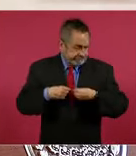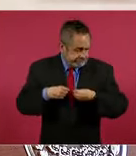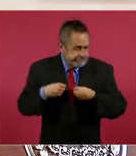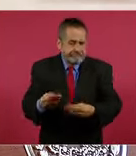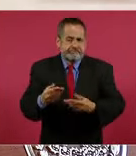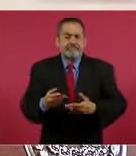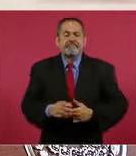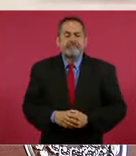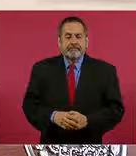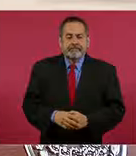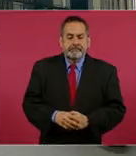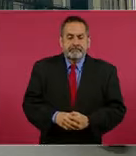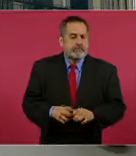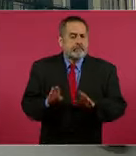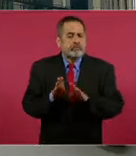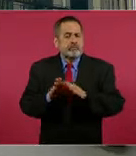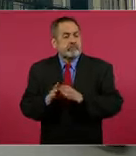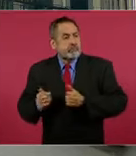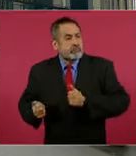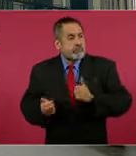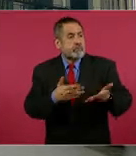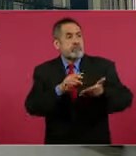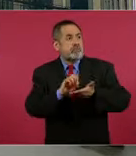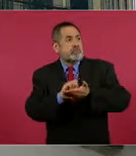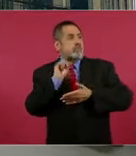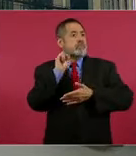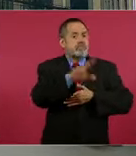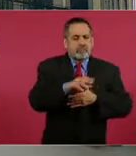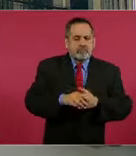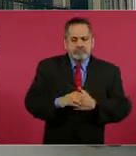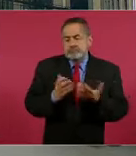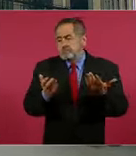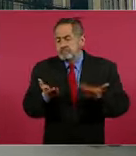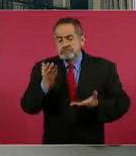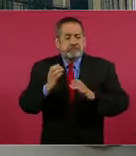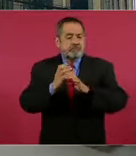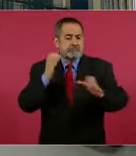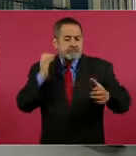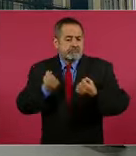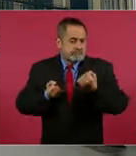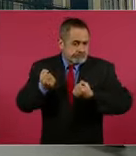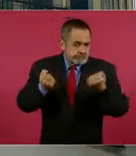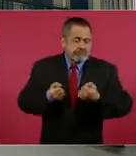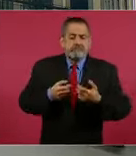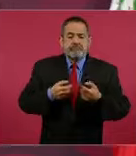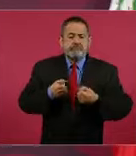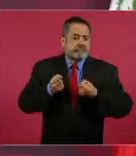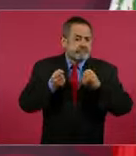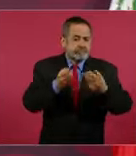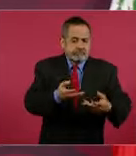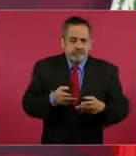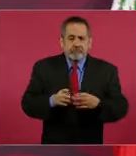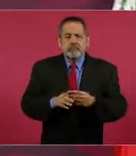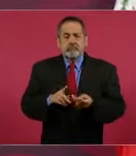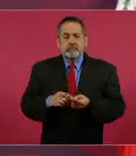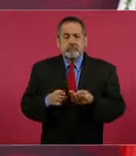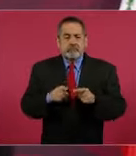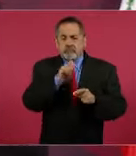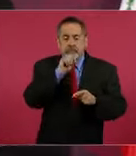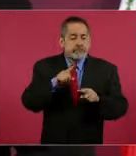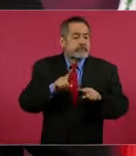¿Cómo va a llegar? Pues por vía terrestre, de ahí la importancia también de la